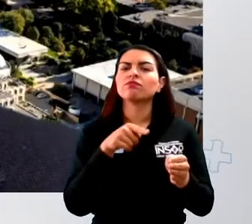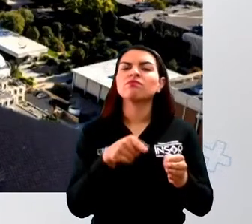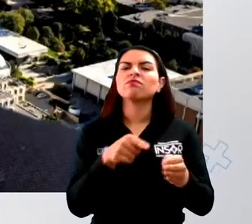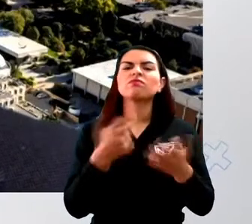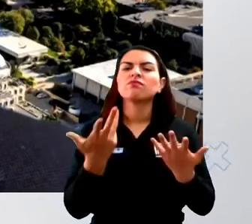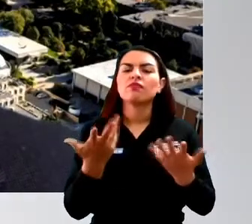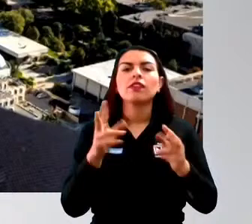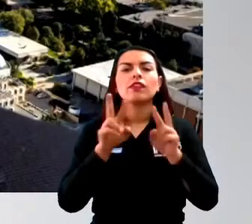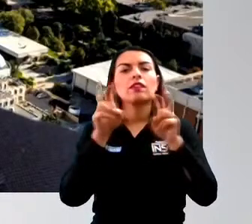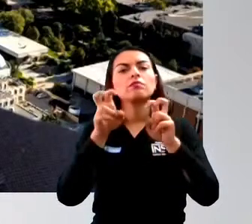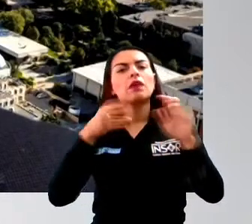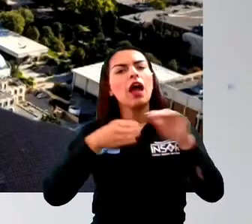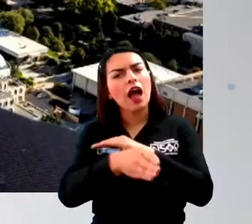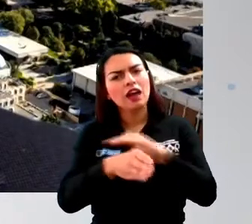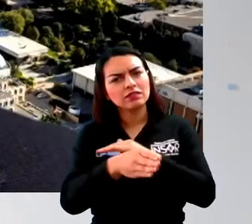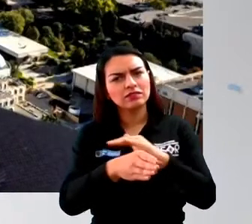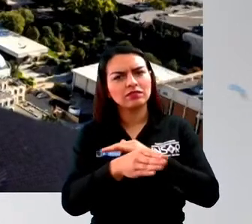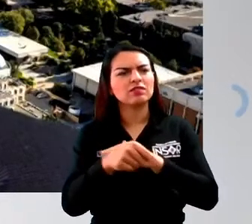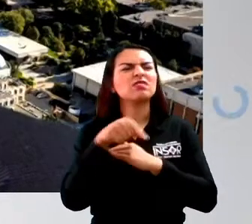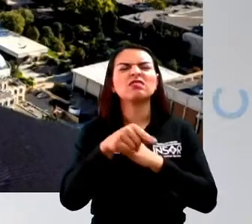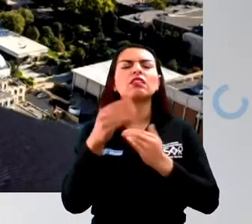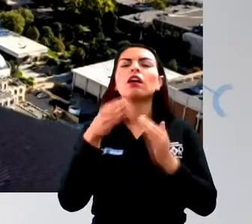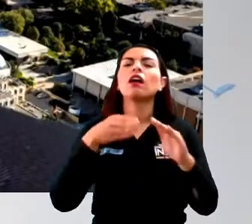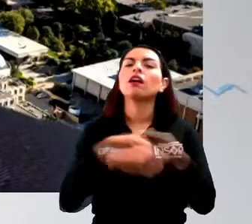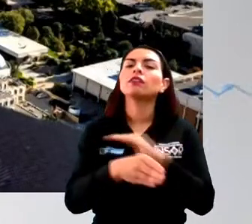acceso a los currículos